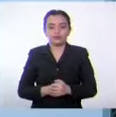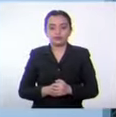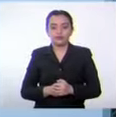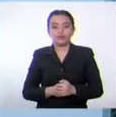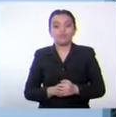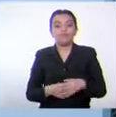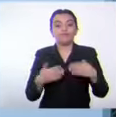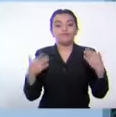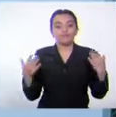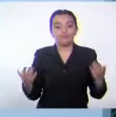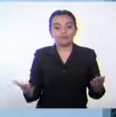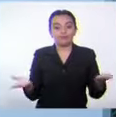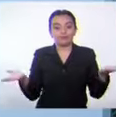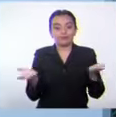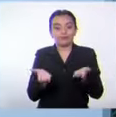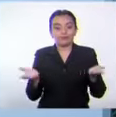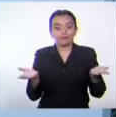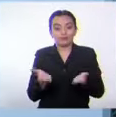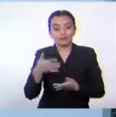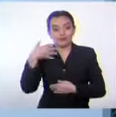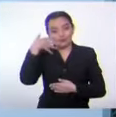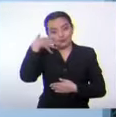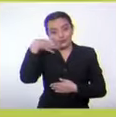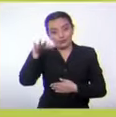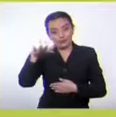Ahora realicemos un ejemplo.